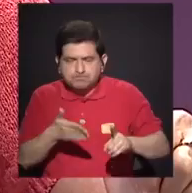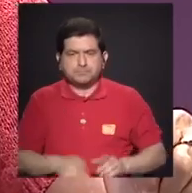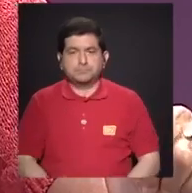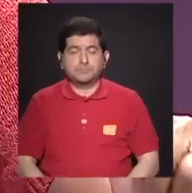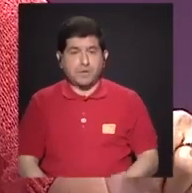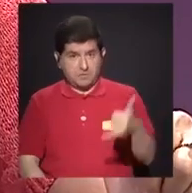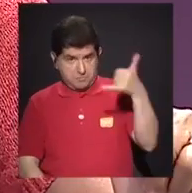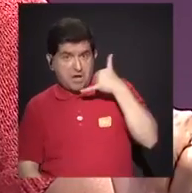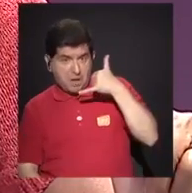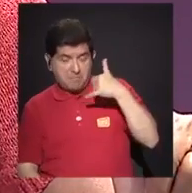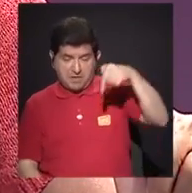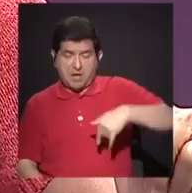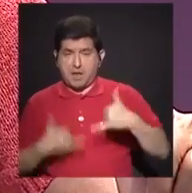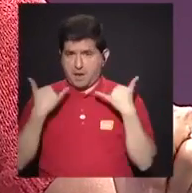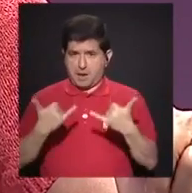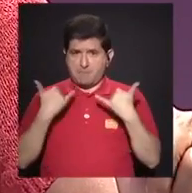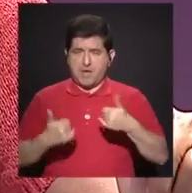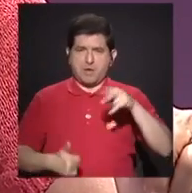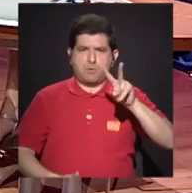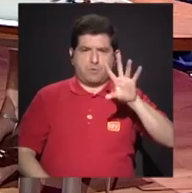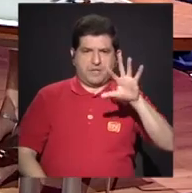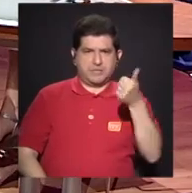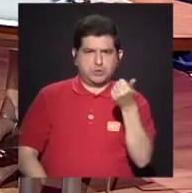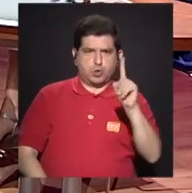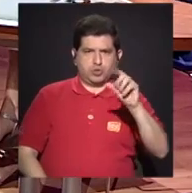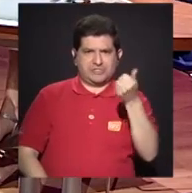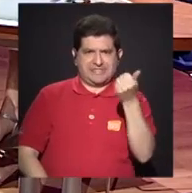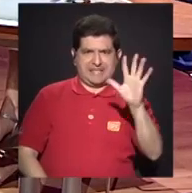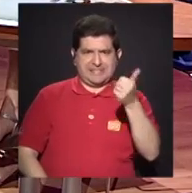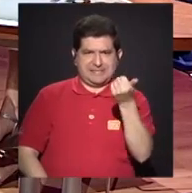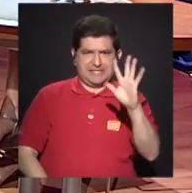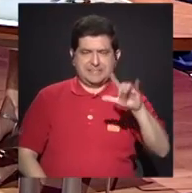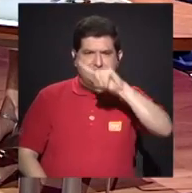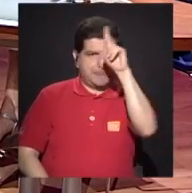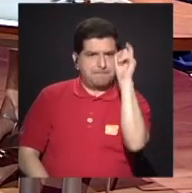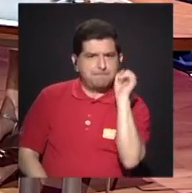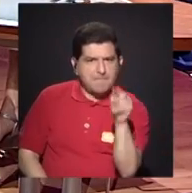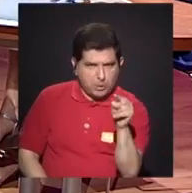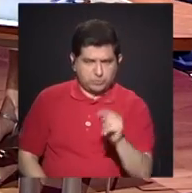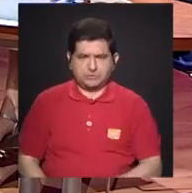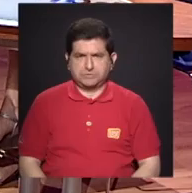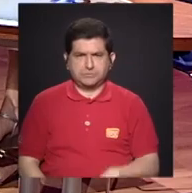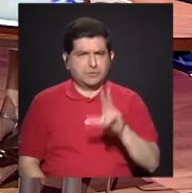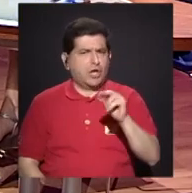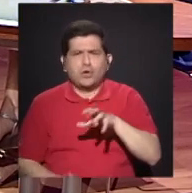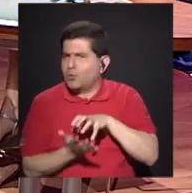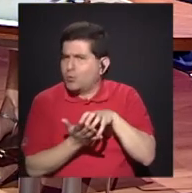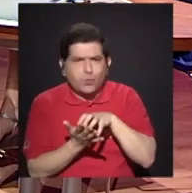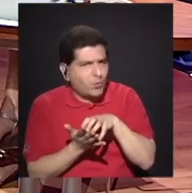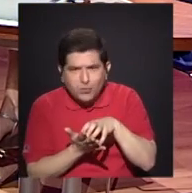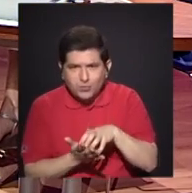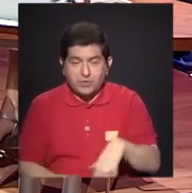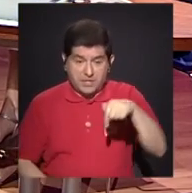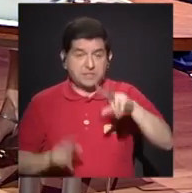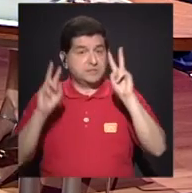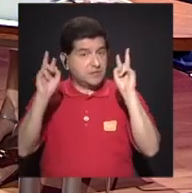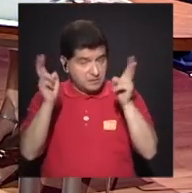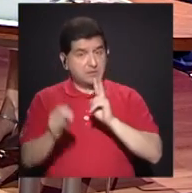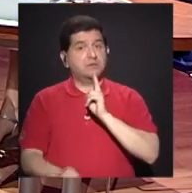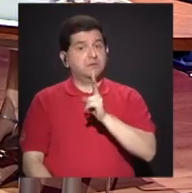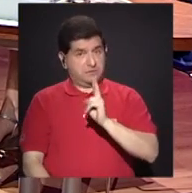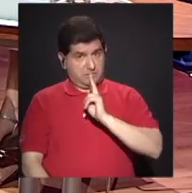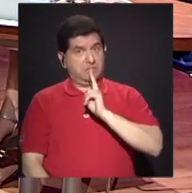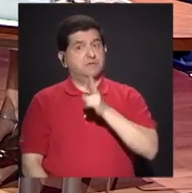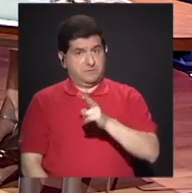Puede llamarnos, estamos en vivo, 2511 1515, haga las preguntas, no se quede con dudas porque este tema